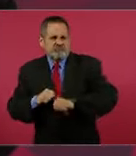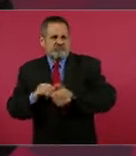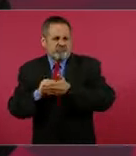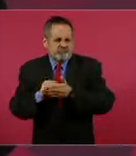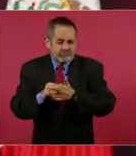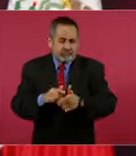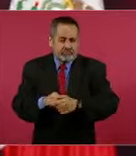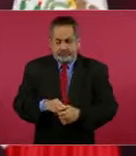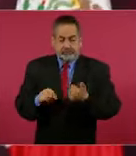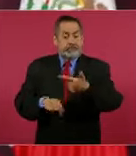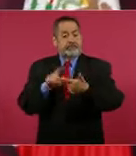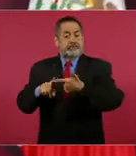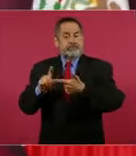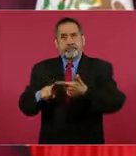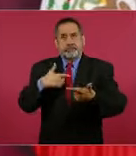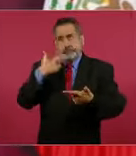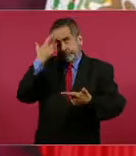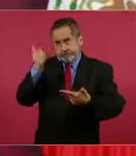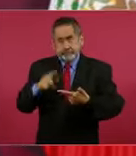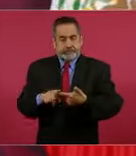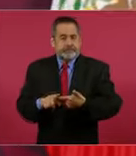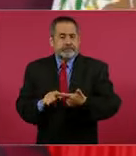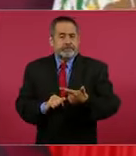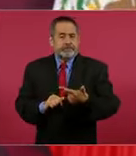Lo otro